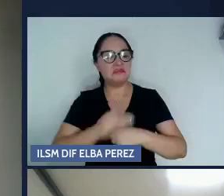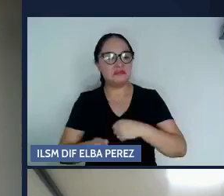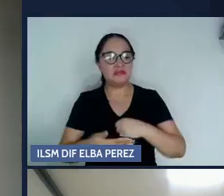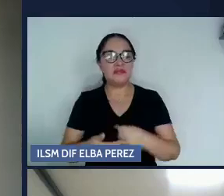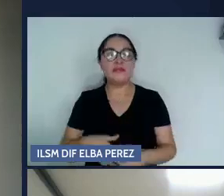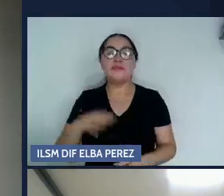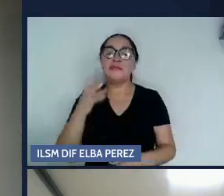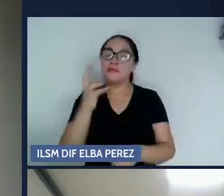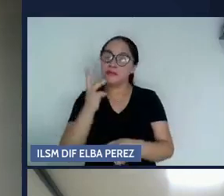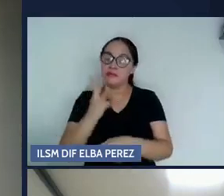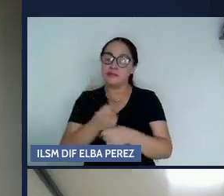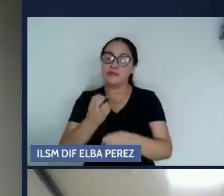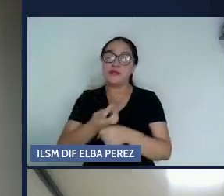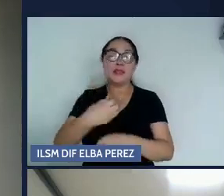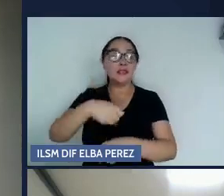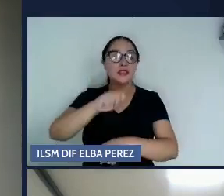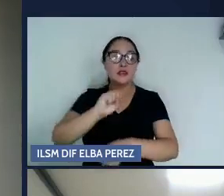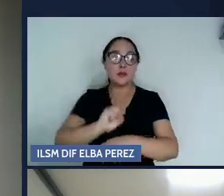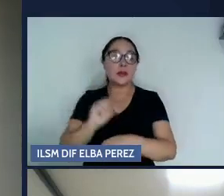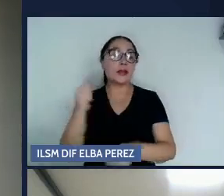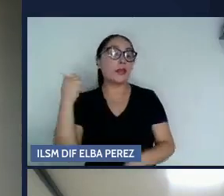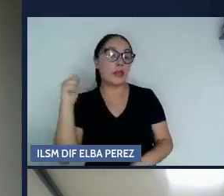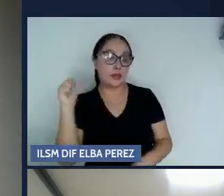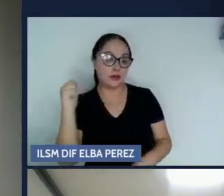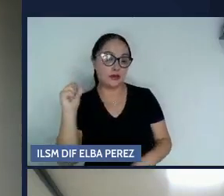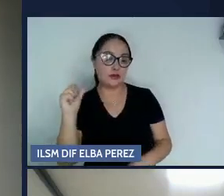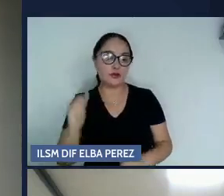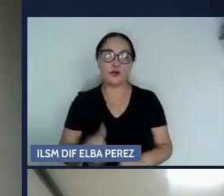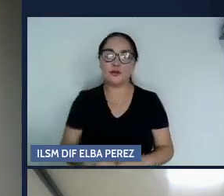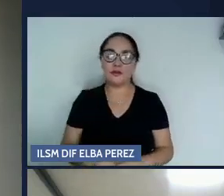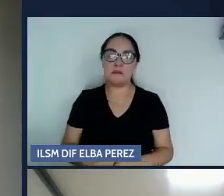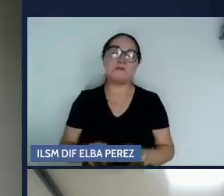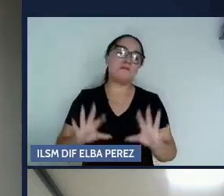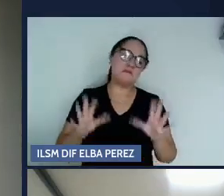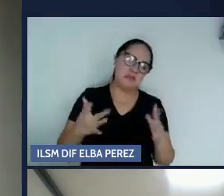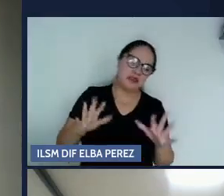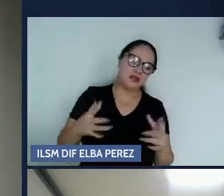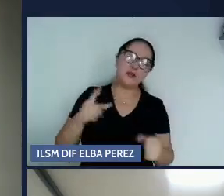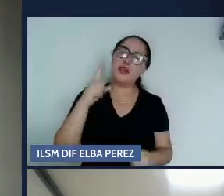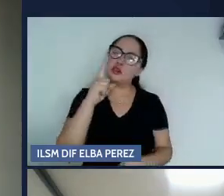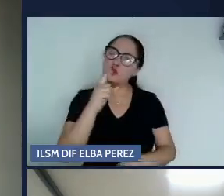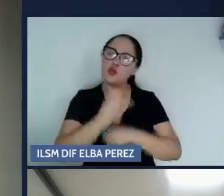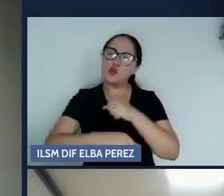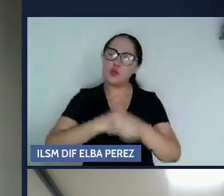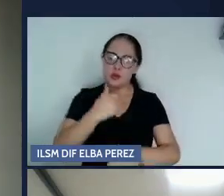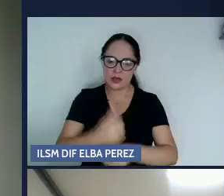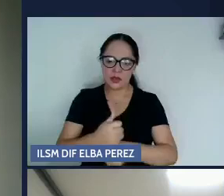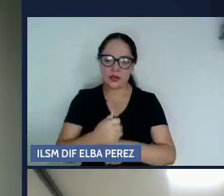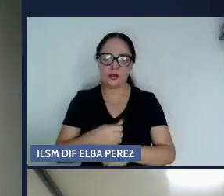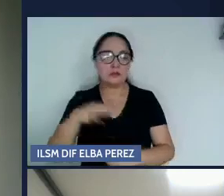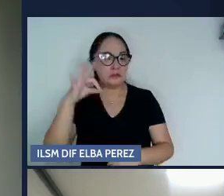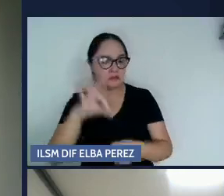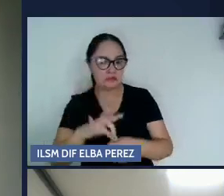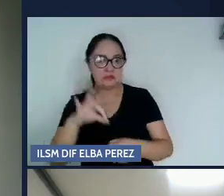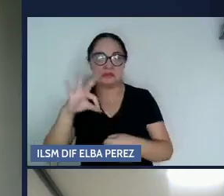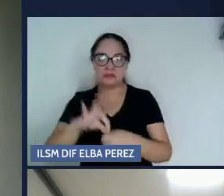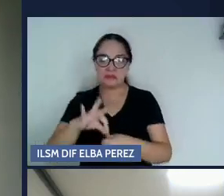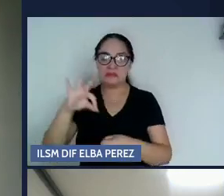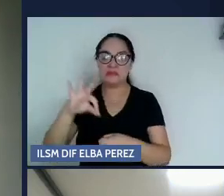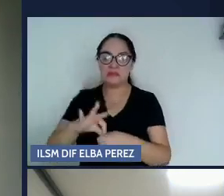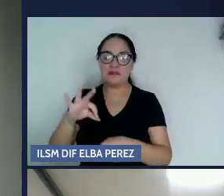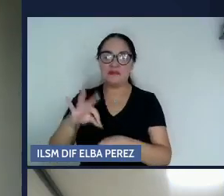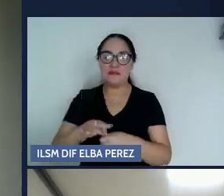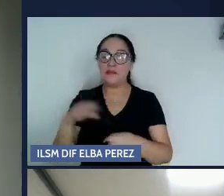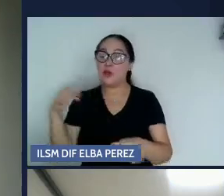semana de agosto. Prácticamente es un año de elecciones, y con la cantidad de cargos que se